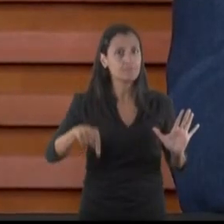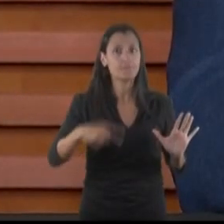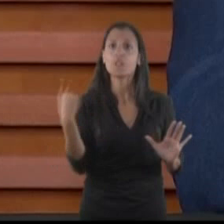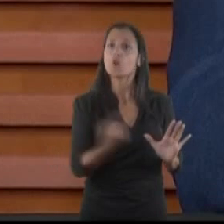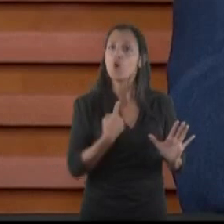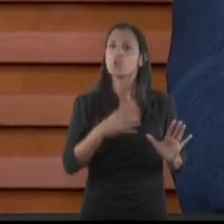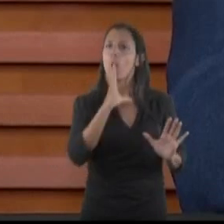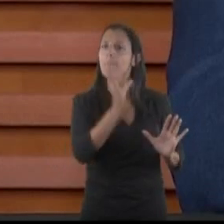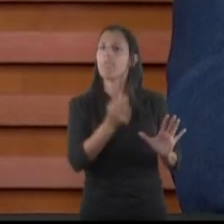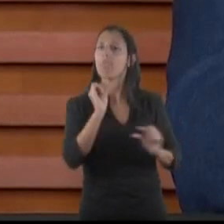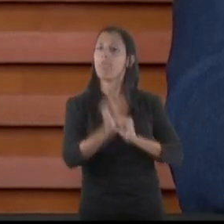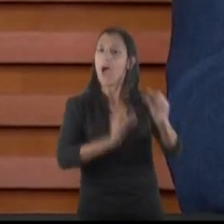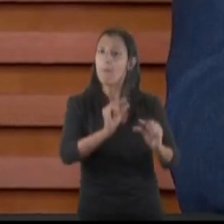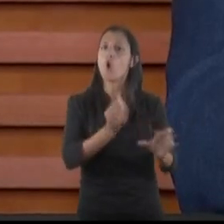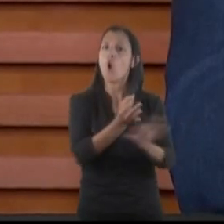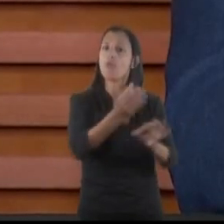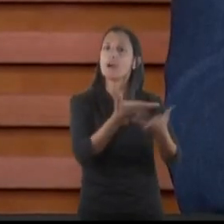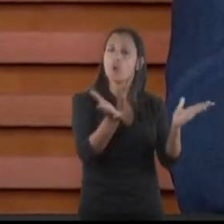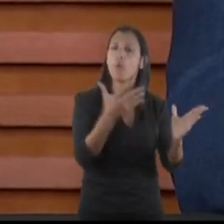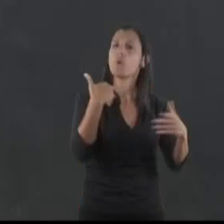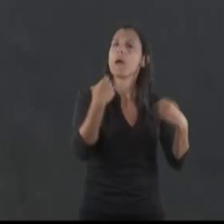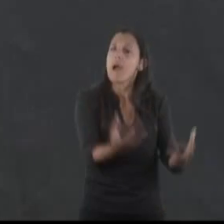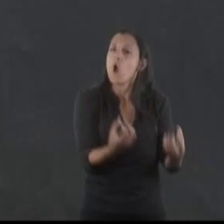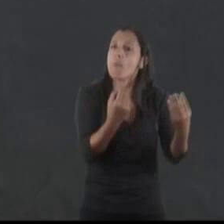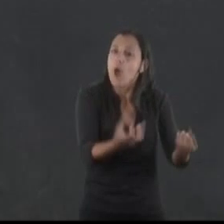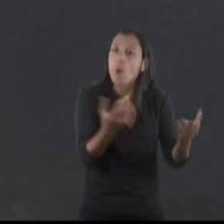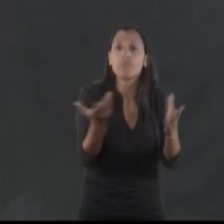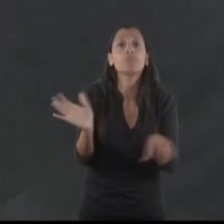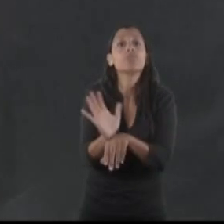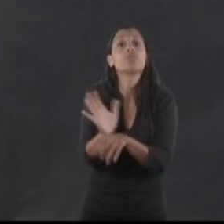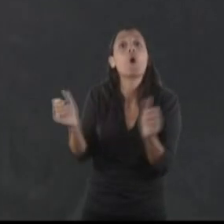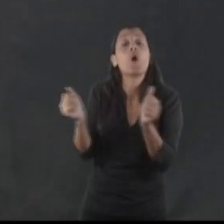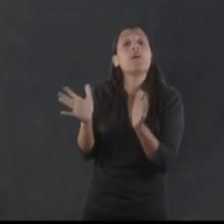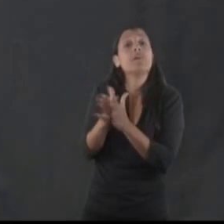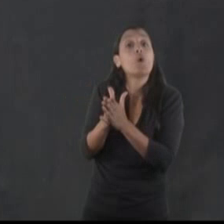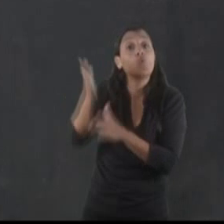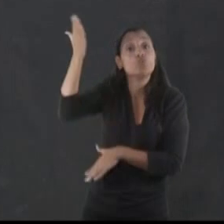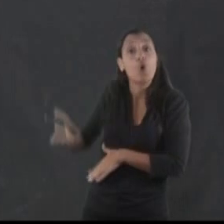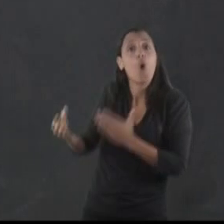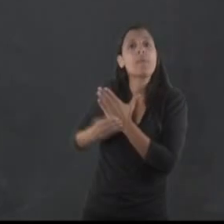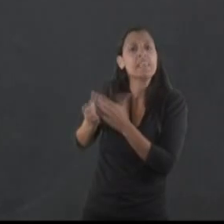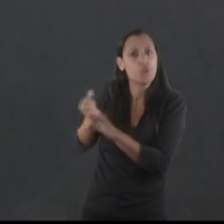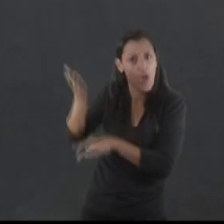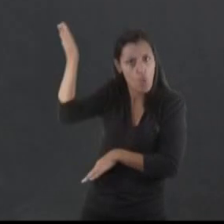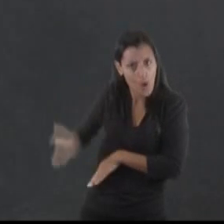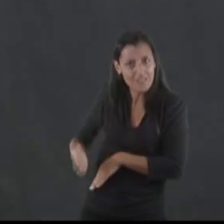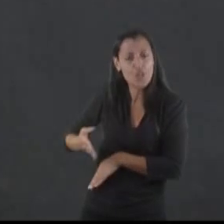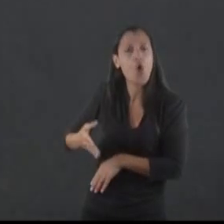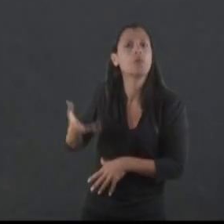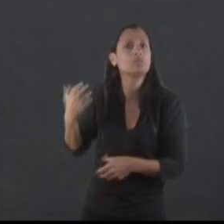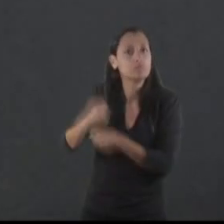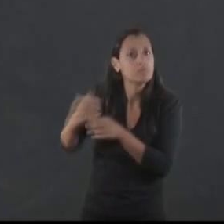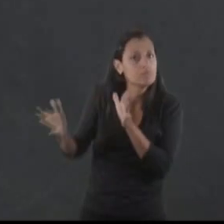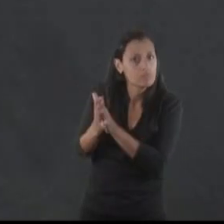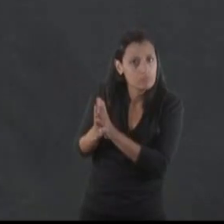Estamos mejorando la educación pública junto con Jimmy, este extraordinario ministro de Educación que tenemos, que además es